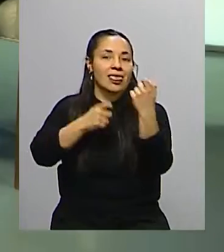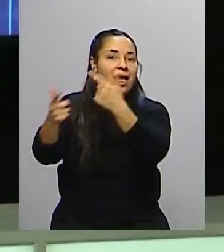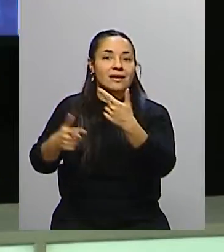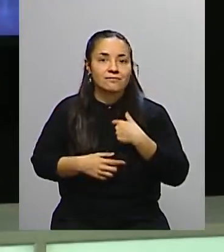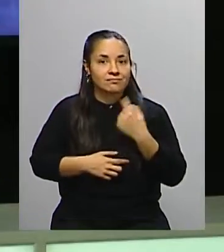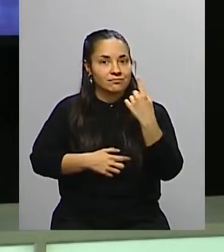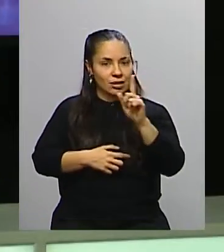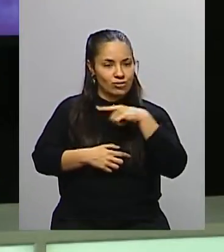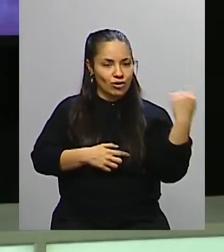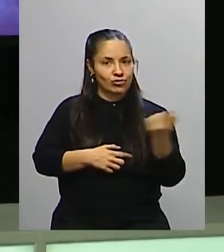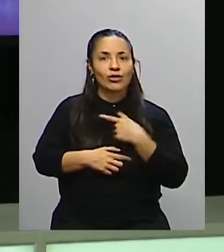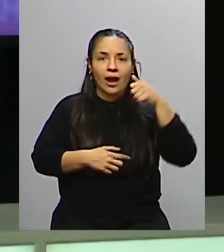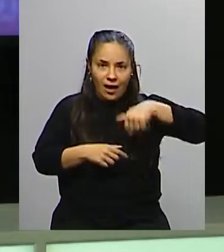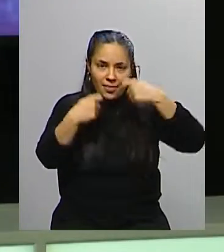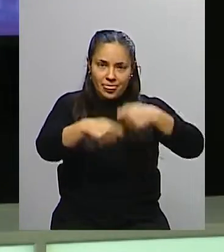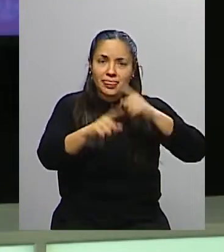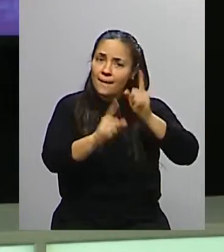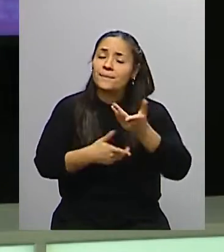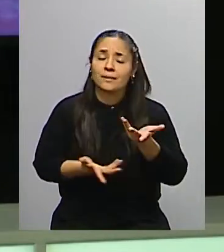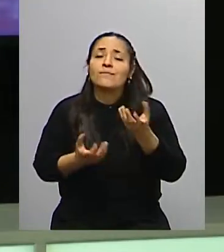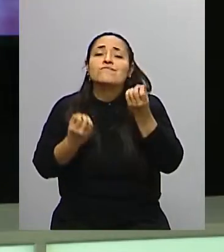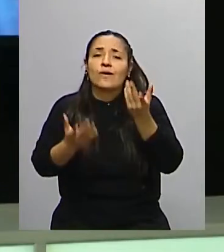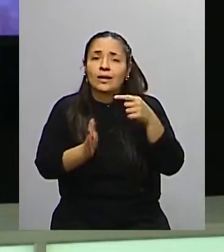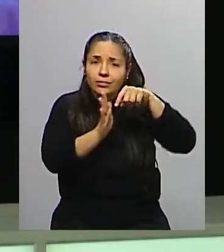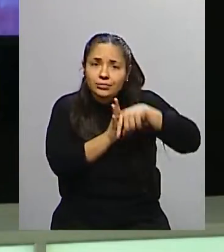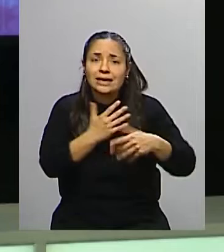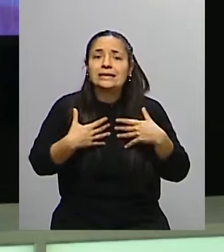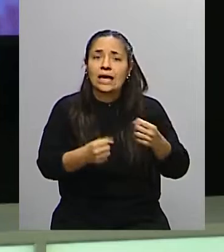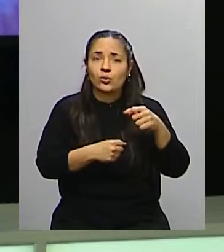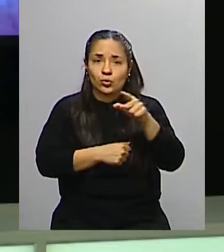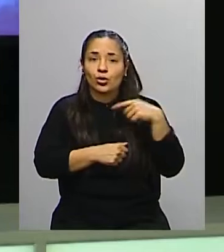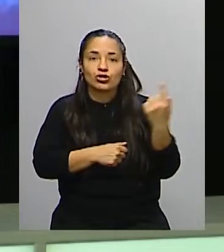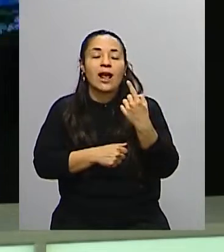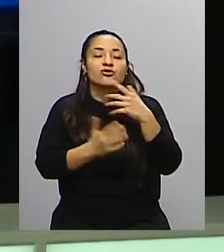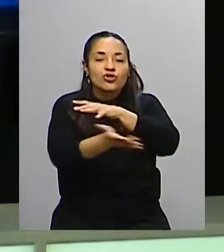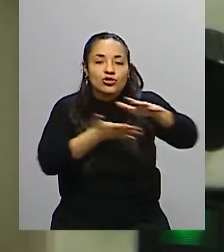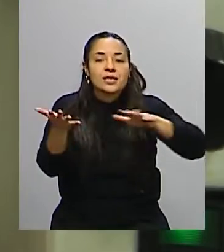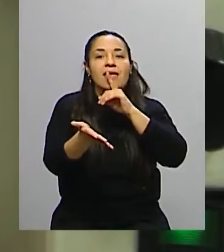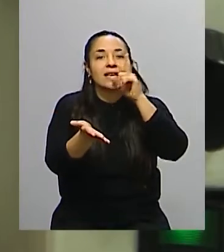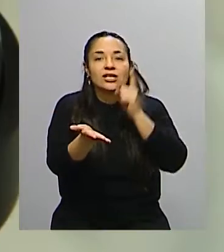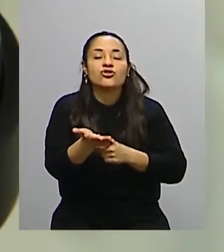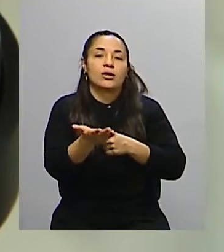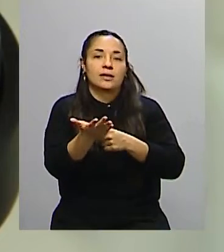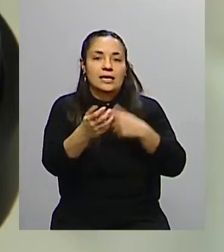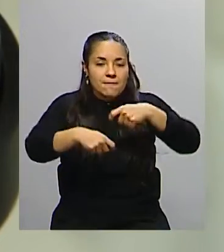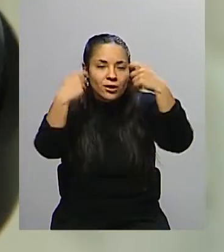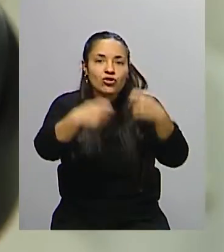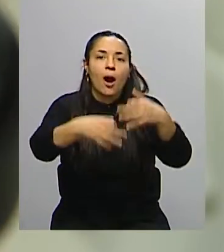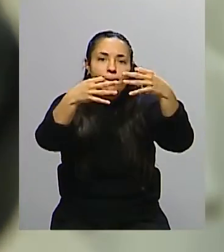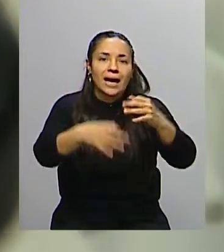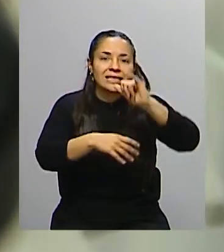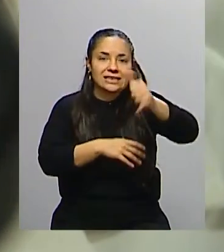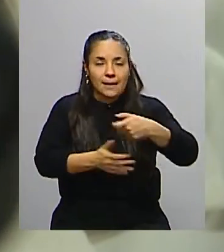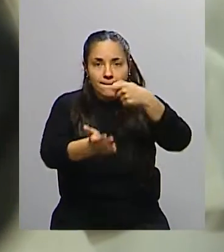desde acá porque esto tiene también la complejidad de la salud, que no tomamos decisión social sobre qué debemos invertir y qué no debemos